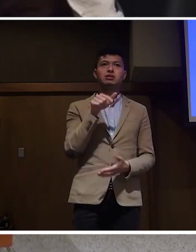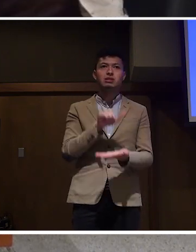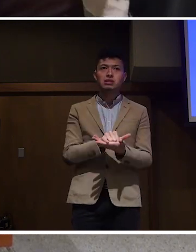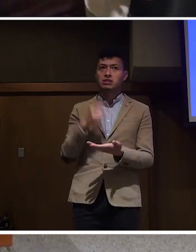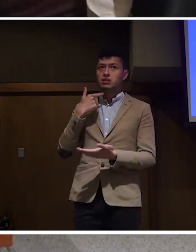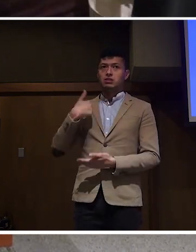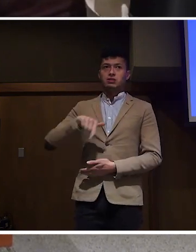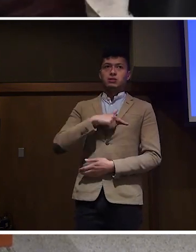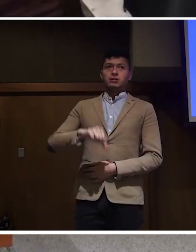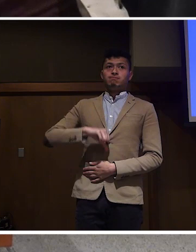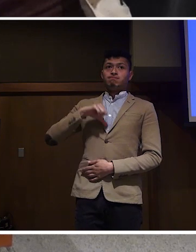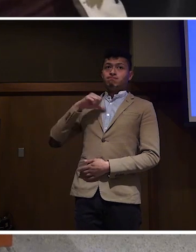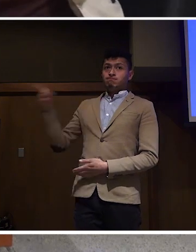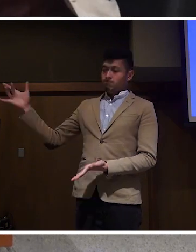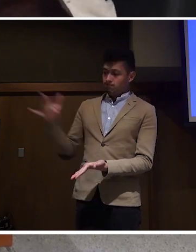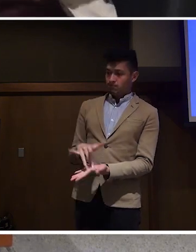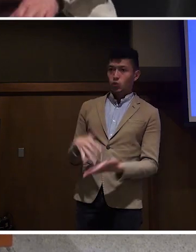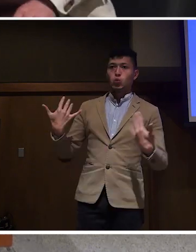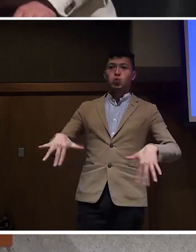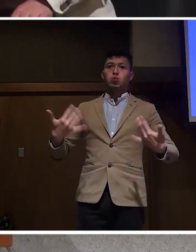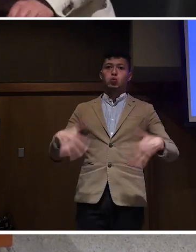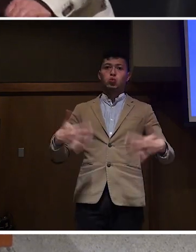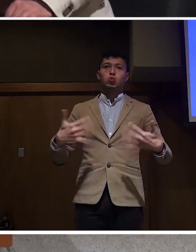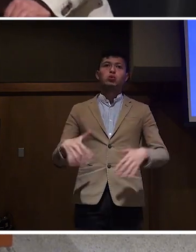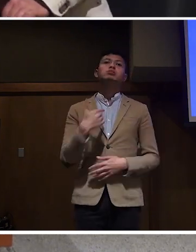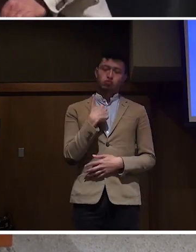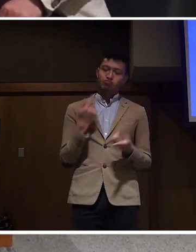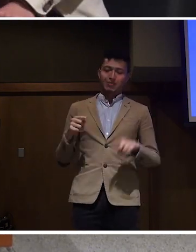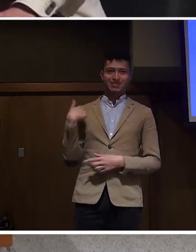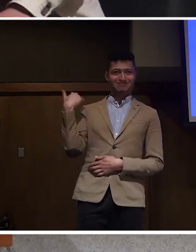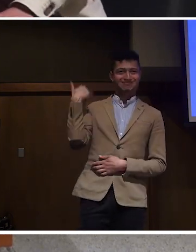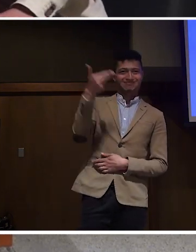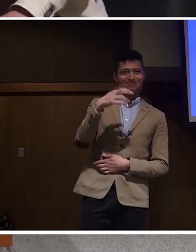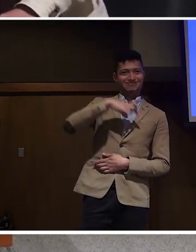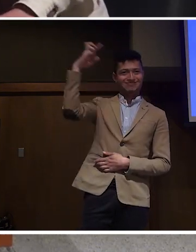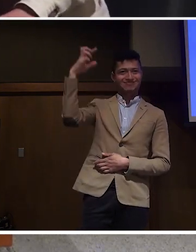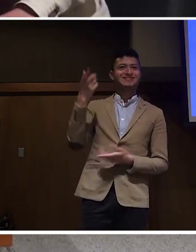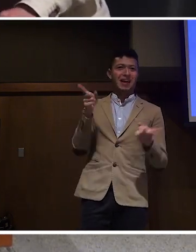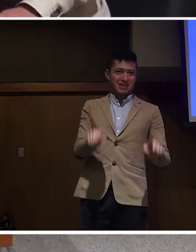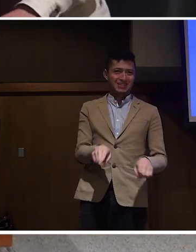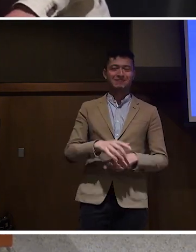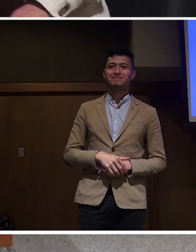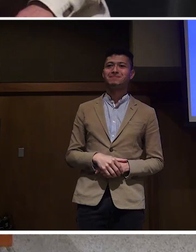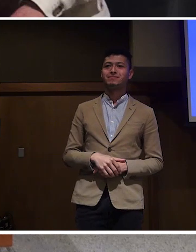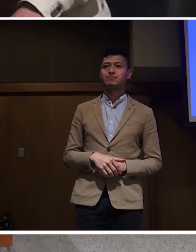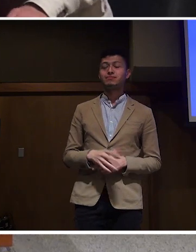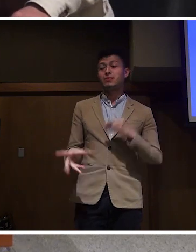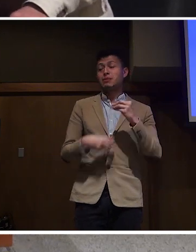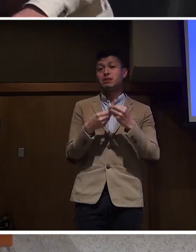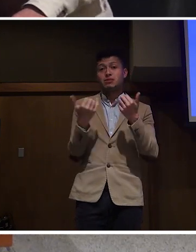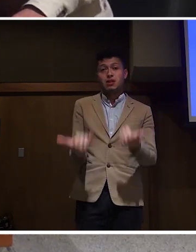aquí. Bueno, yo sobre mí tengo que decir que también soy historiador y bueno, y ahora